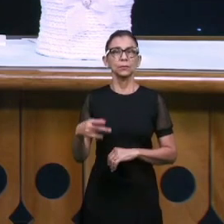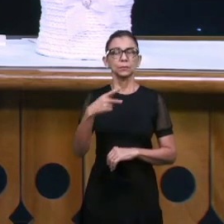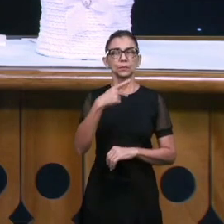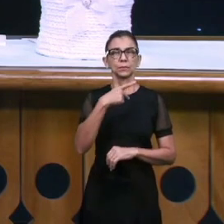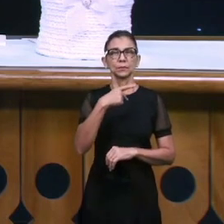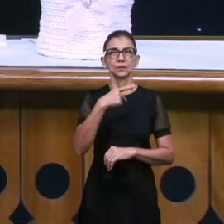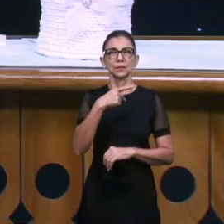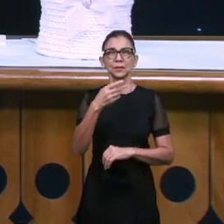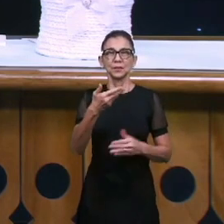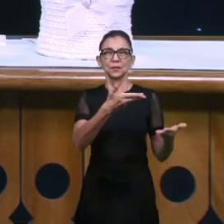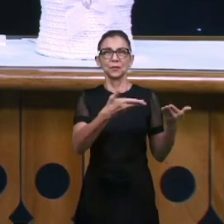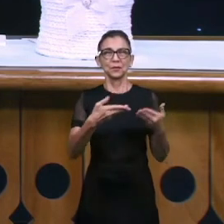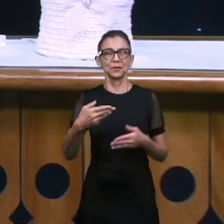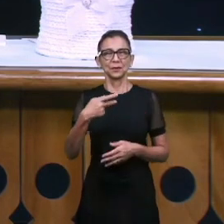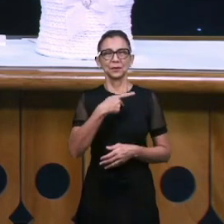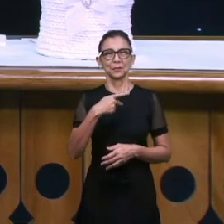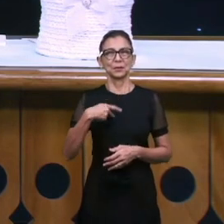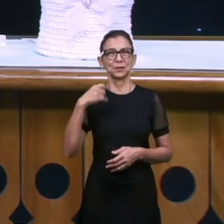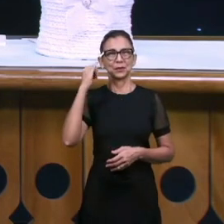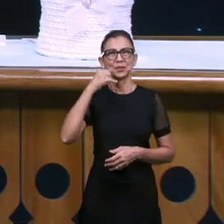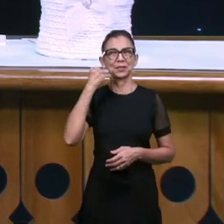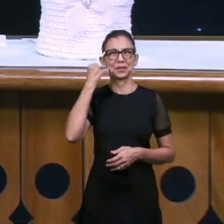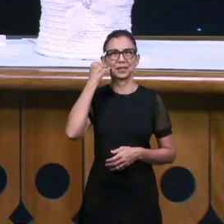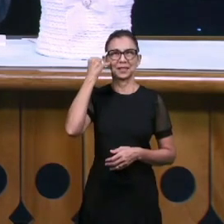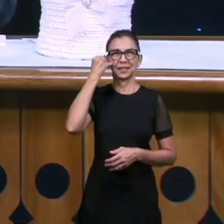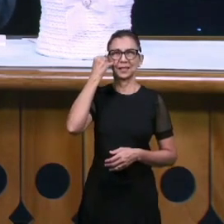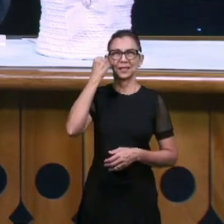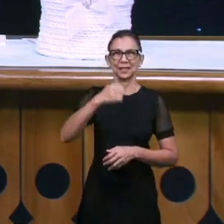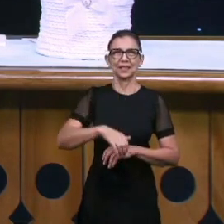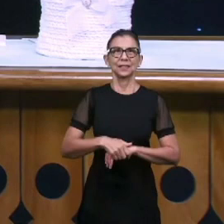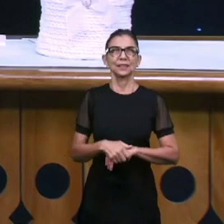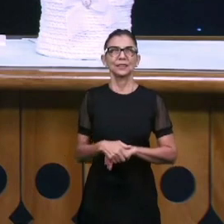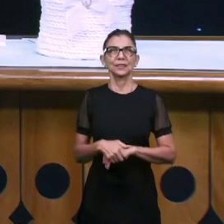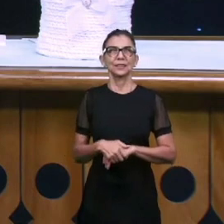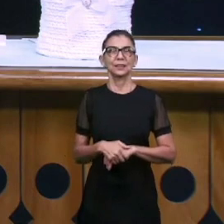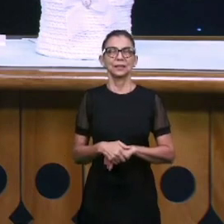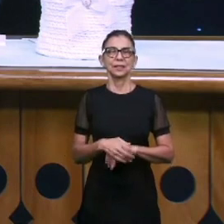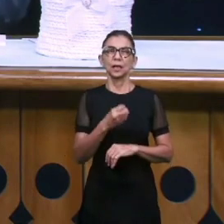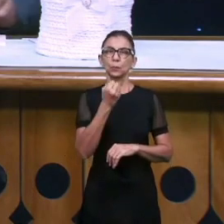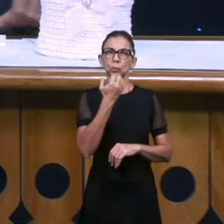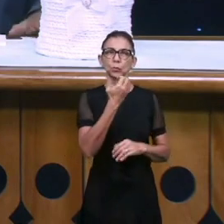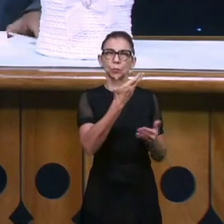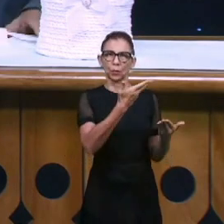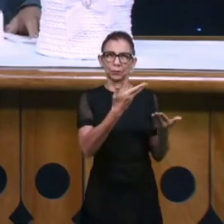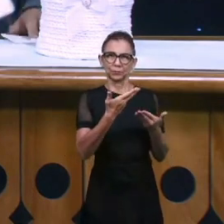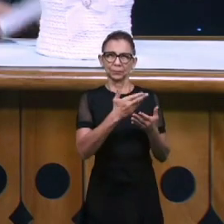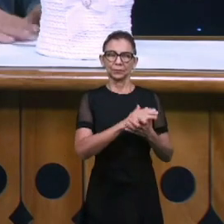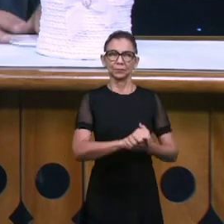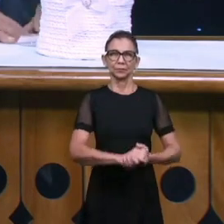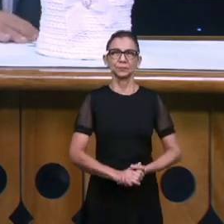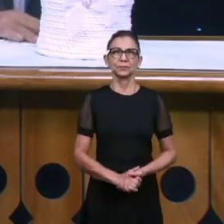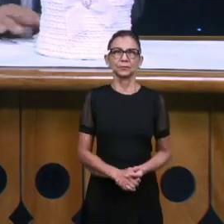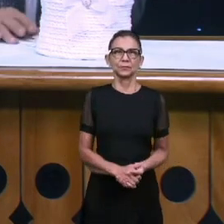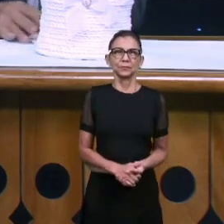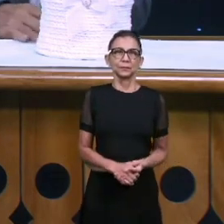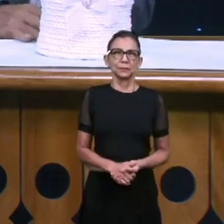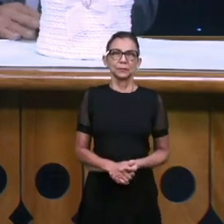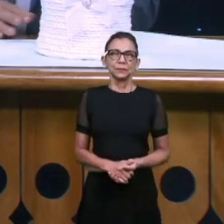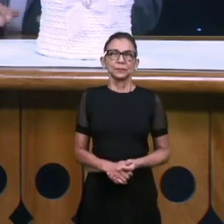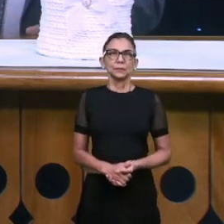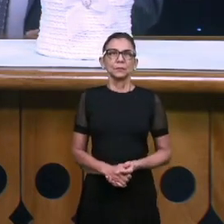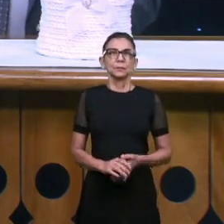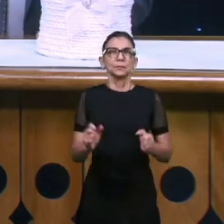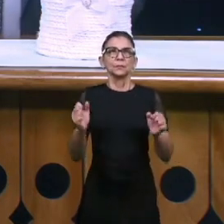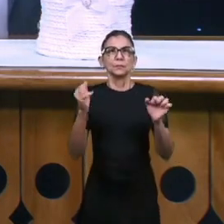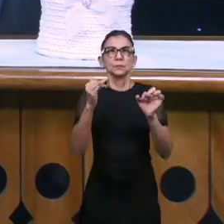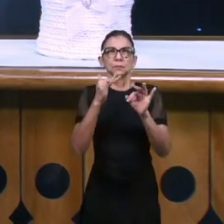este año que pasó. Él está aquí junto con nosotros. Es una gran bendición tenerlo junto con nosotros en este momento. Gloria